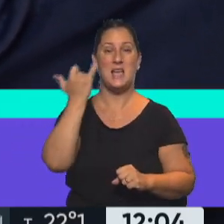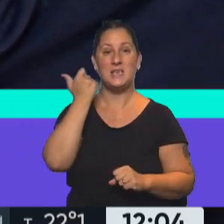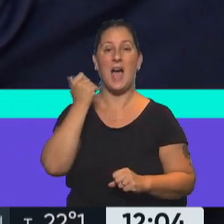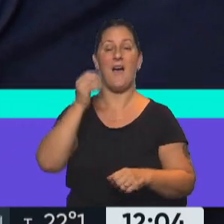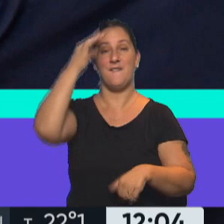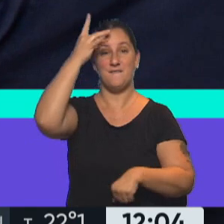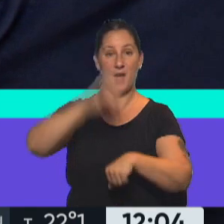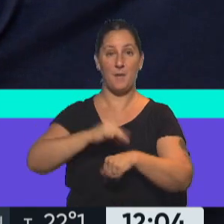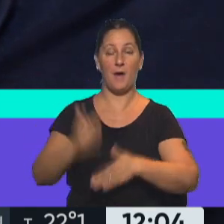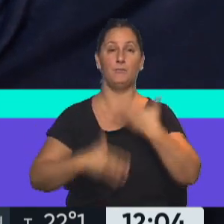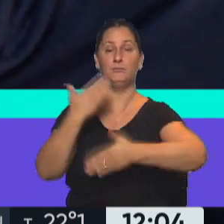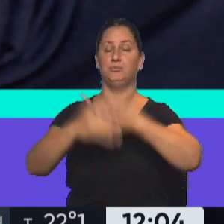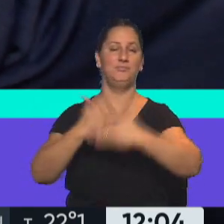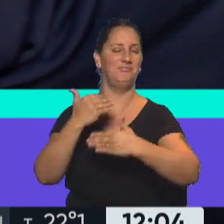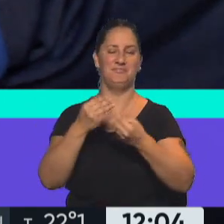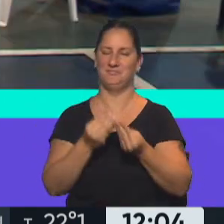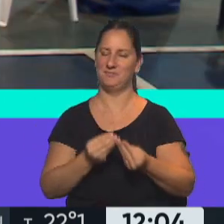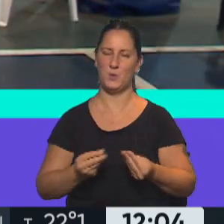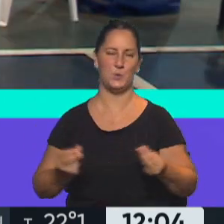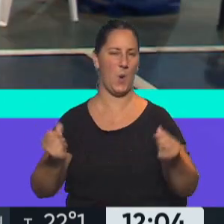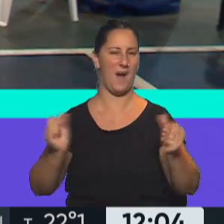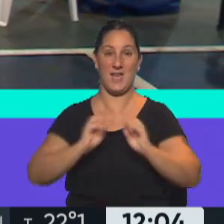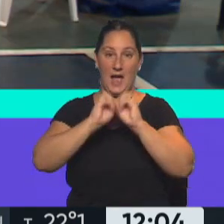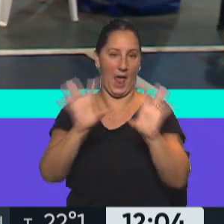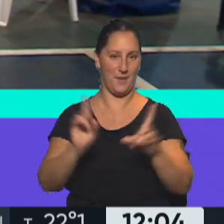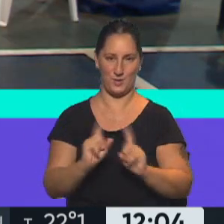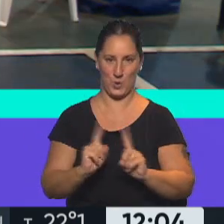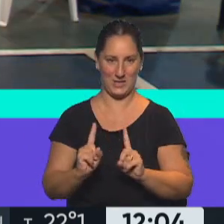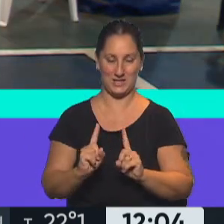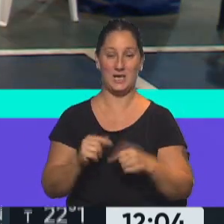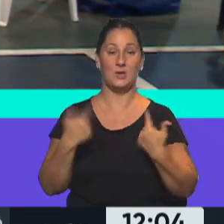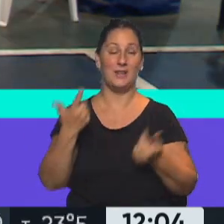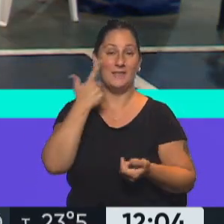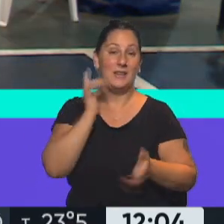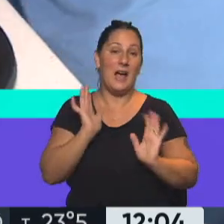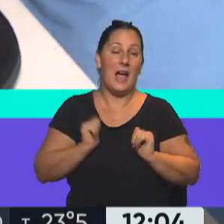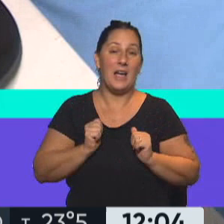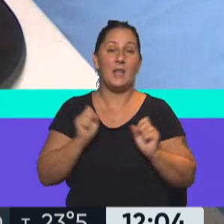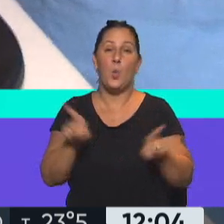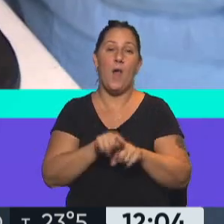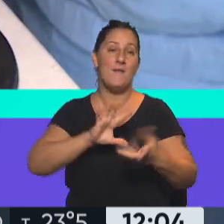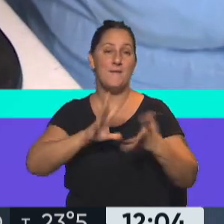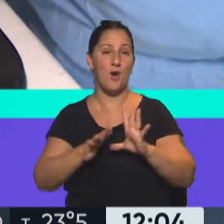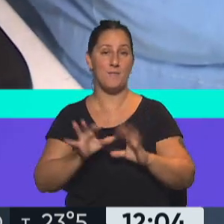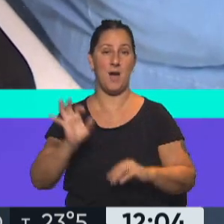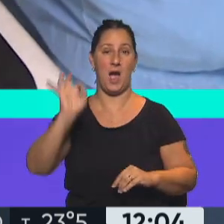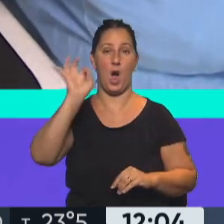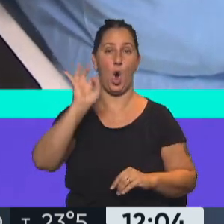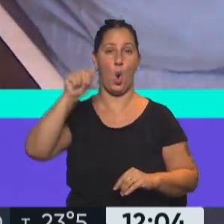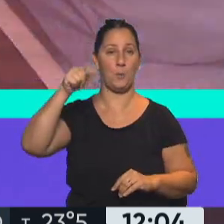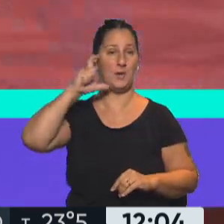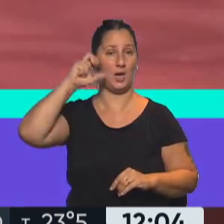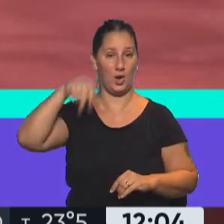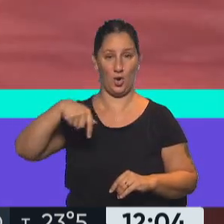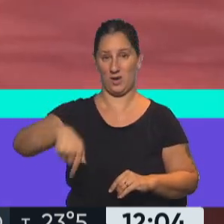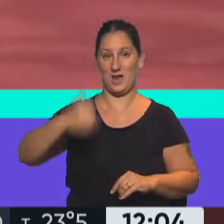la enfermedad no es tan grave, así que es de esperar que se comporte como la variante Omicron que conocemos, que tuvimos